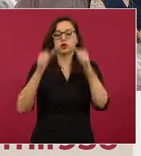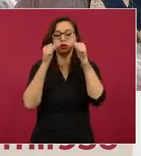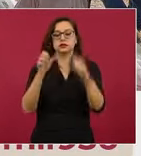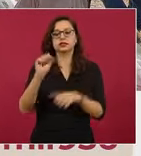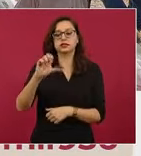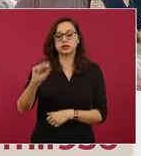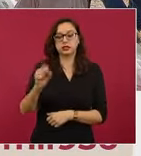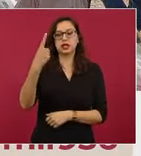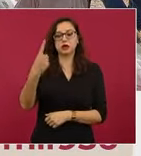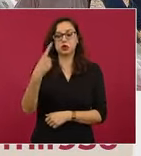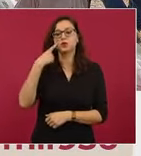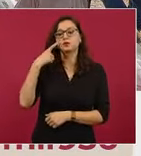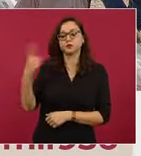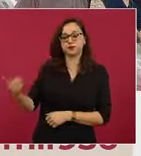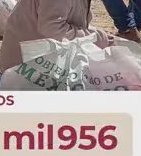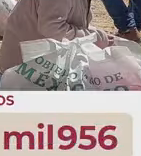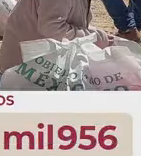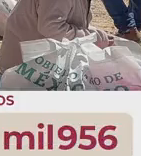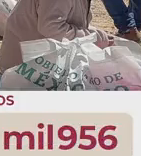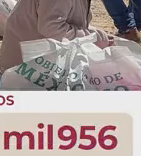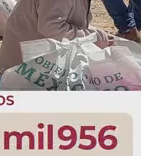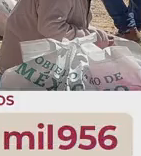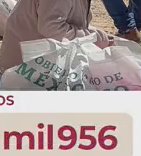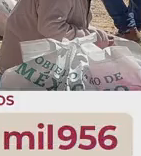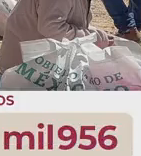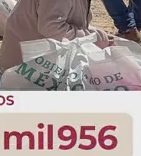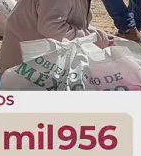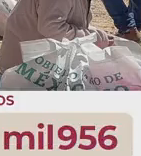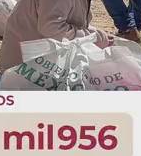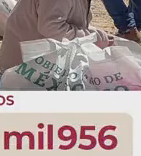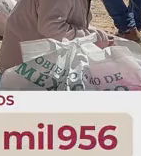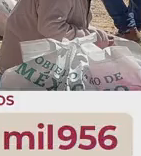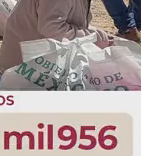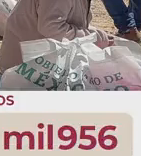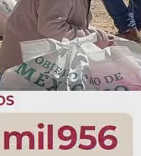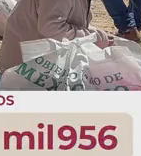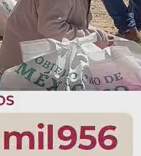las localidades, porque se va hasta localidades alejadas,